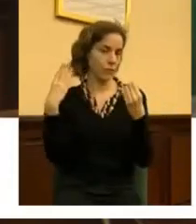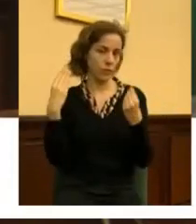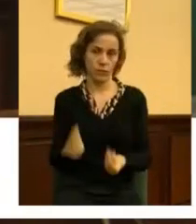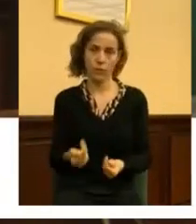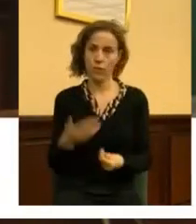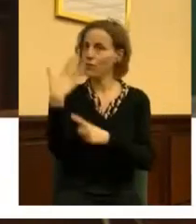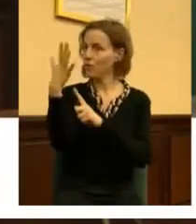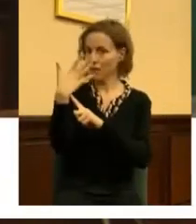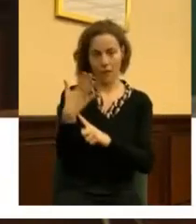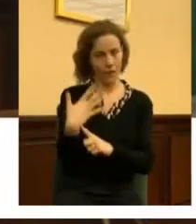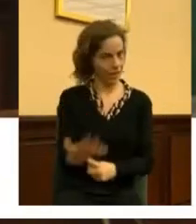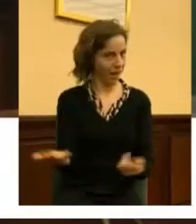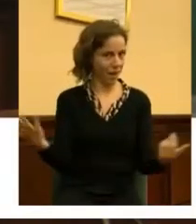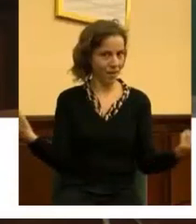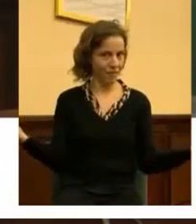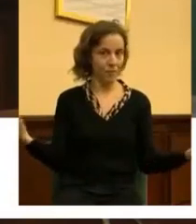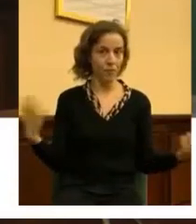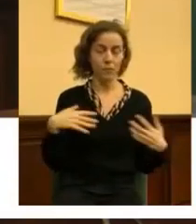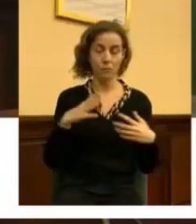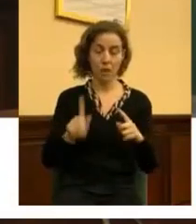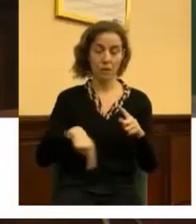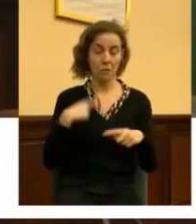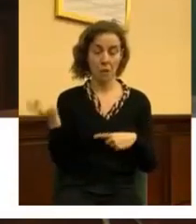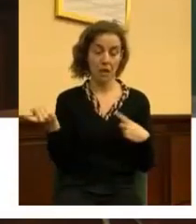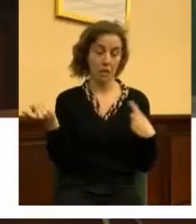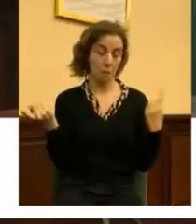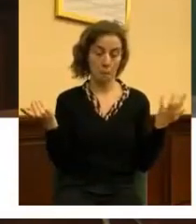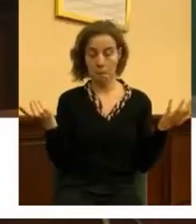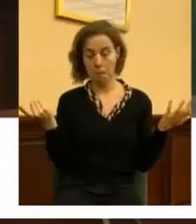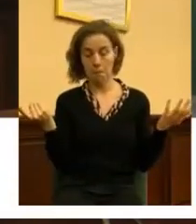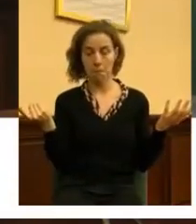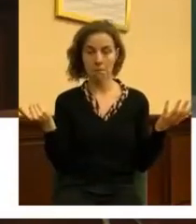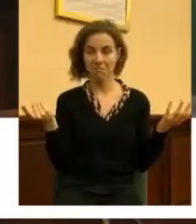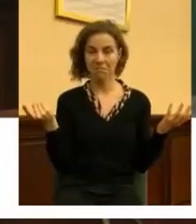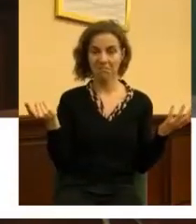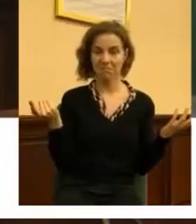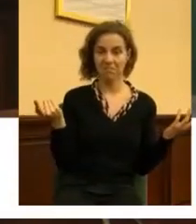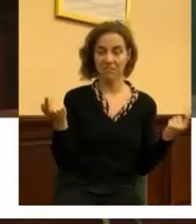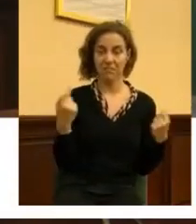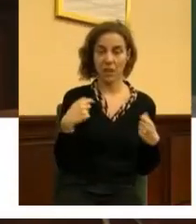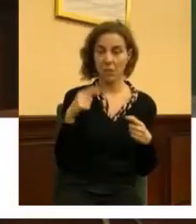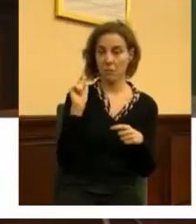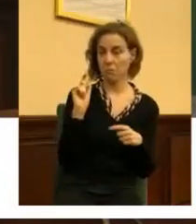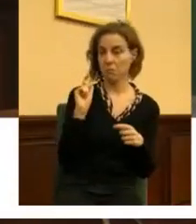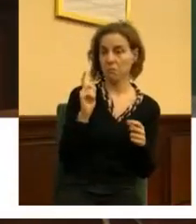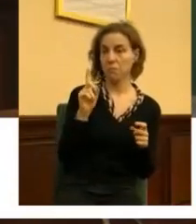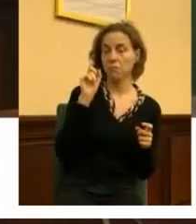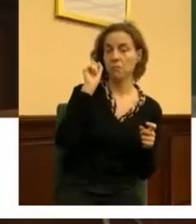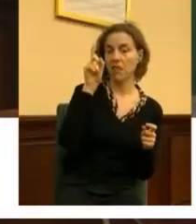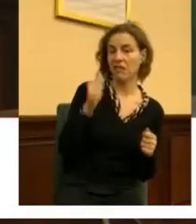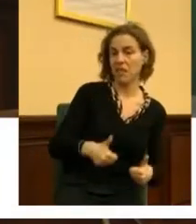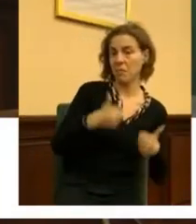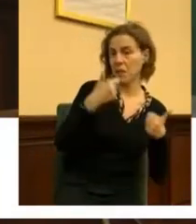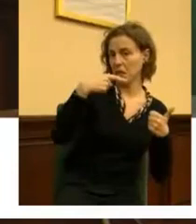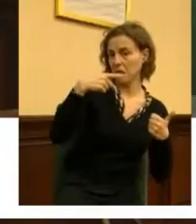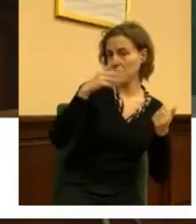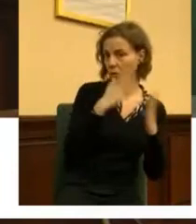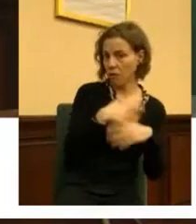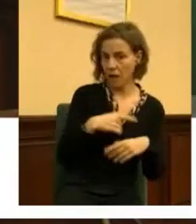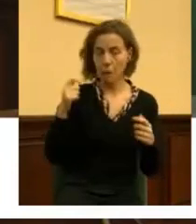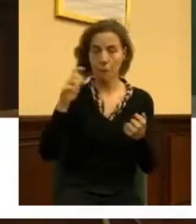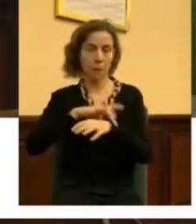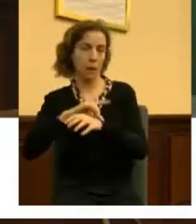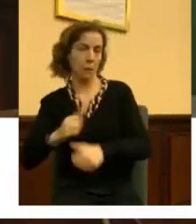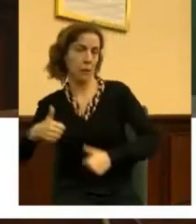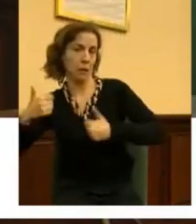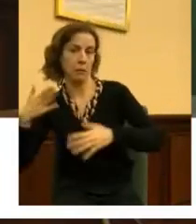mucha bandera. Pero luego, ni más profesores, ni más médicos,